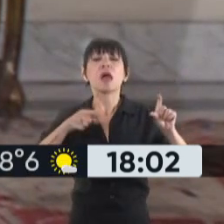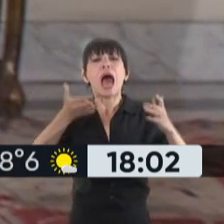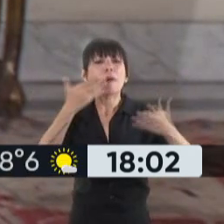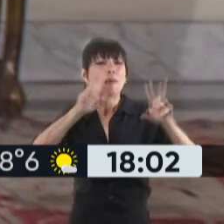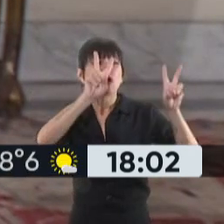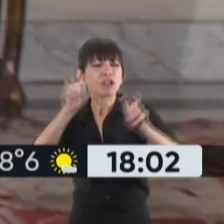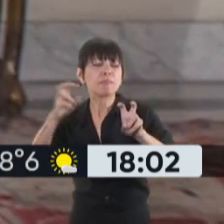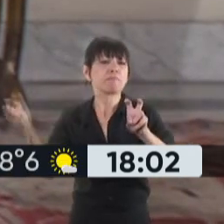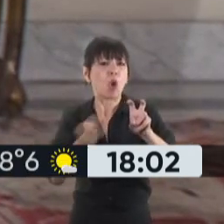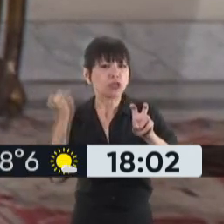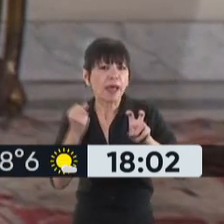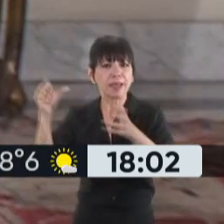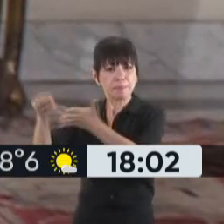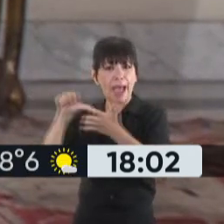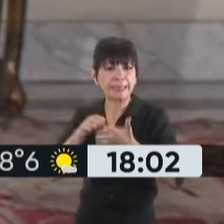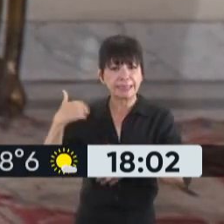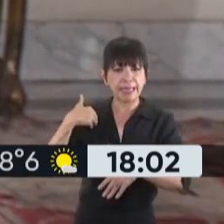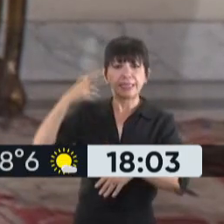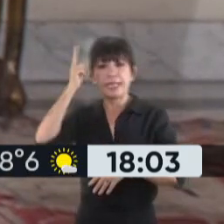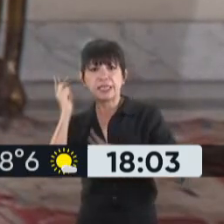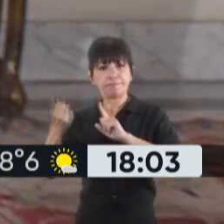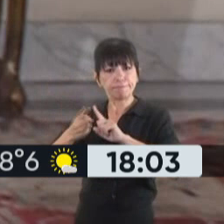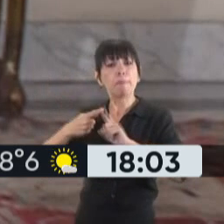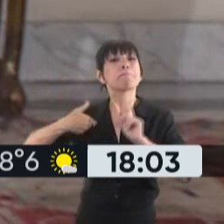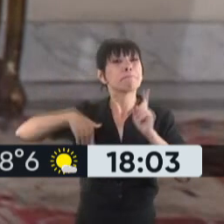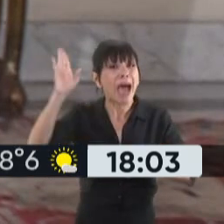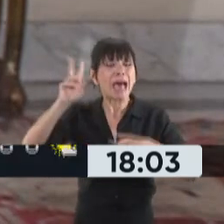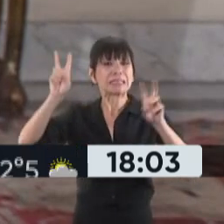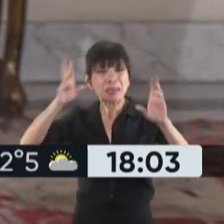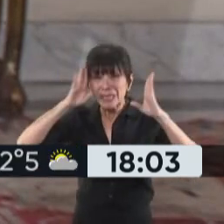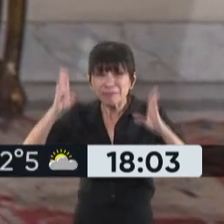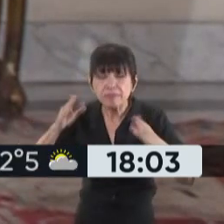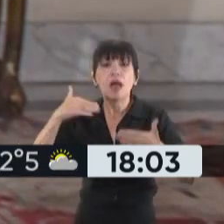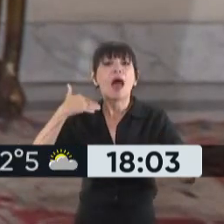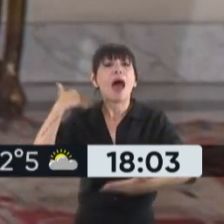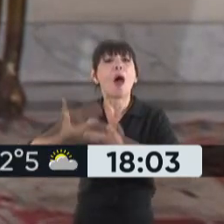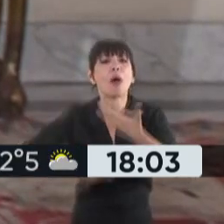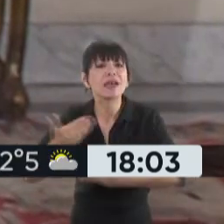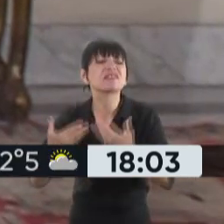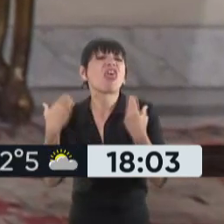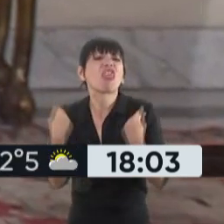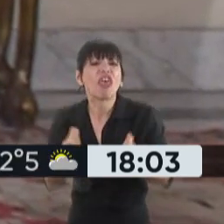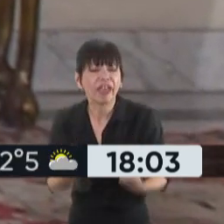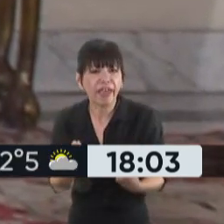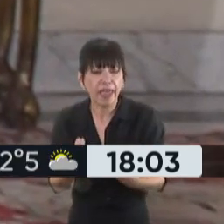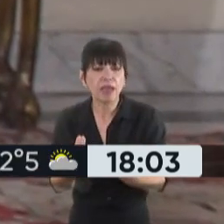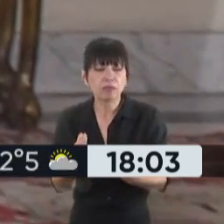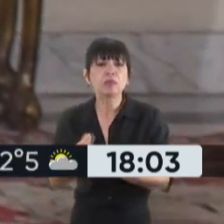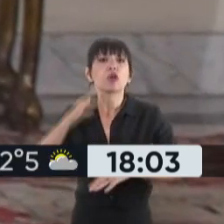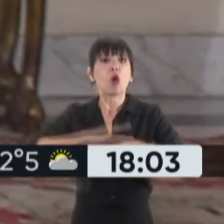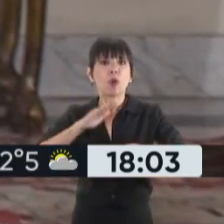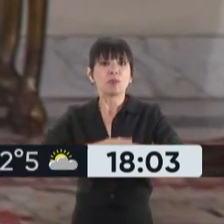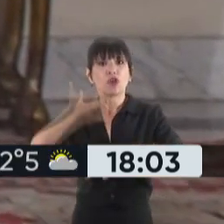de la relación bilateral, en especial los avances que hemos tenido sobre los compromisos adquiridos en la declaración